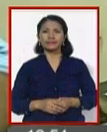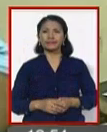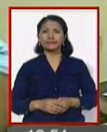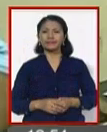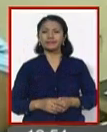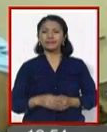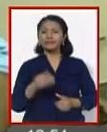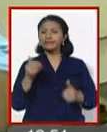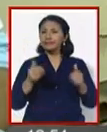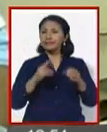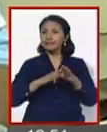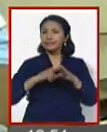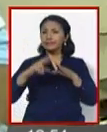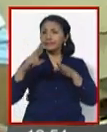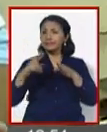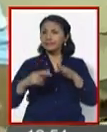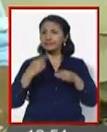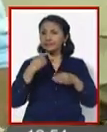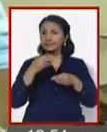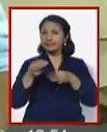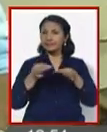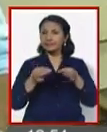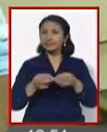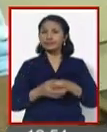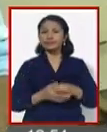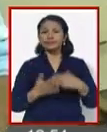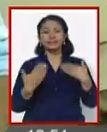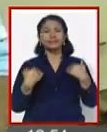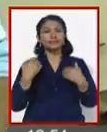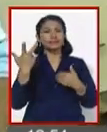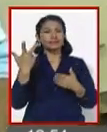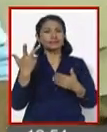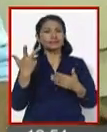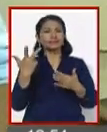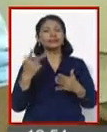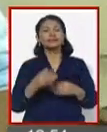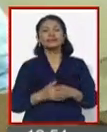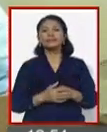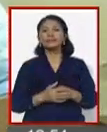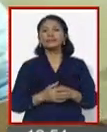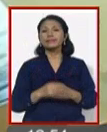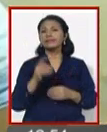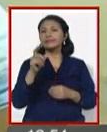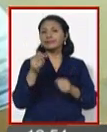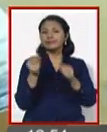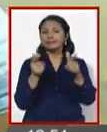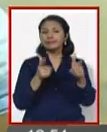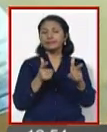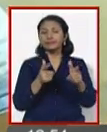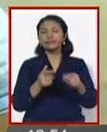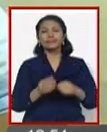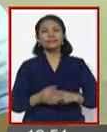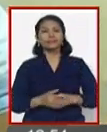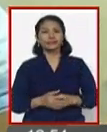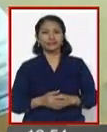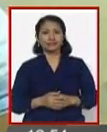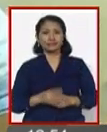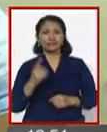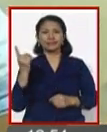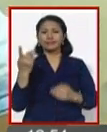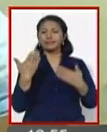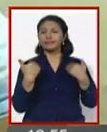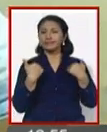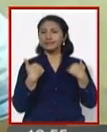¿Cuáles son los resultados? Bueno, tenía 3 impactos por proyectil de arma de fuego,